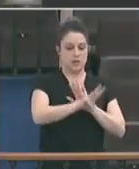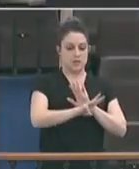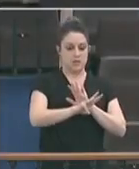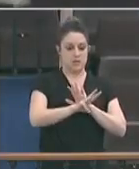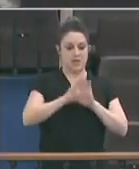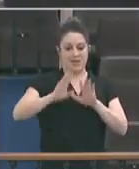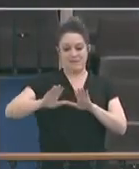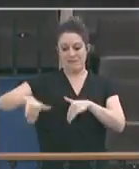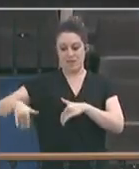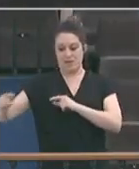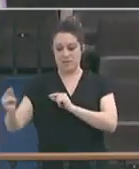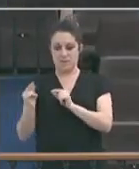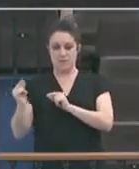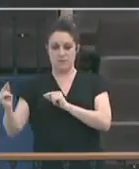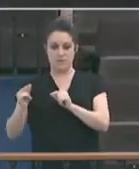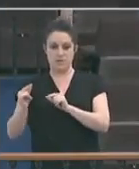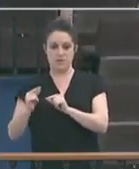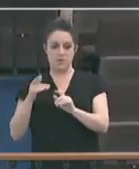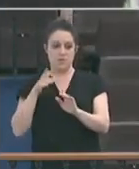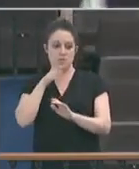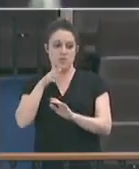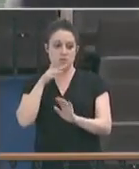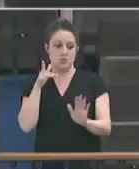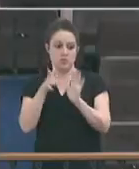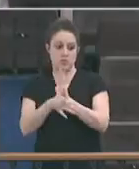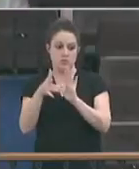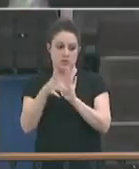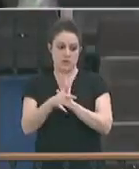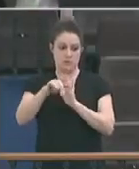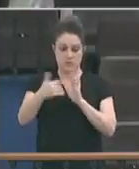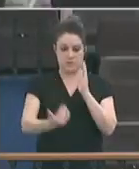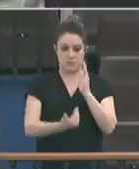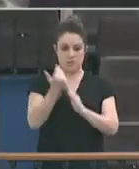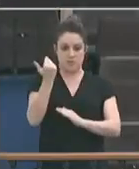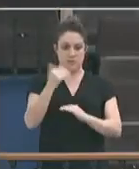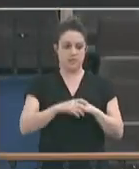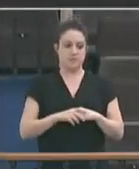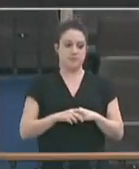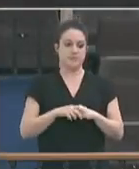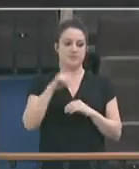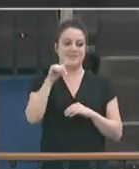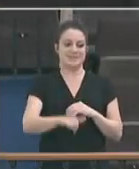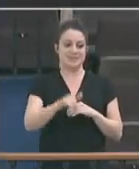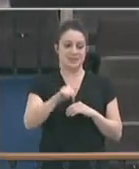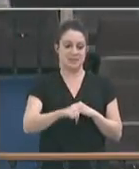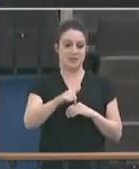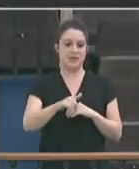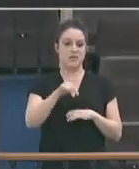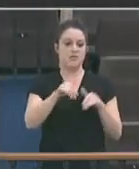al final por las razones que explicamos a primera hora esta misma mañana. Entonces, a este respecto vamos a